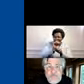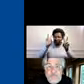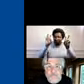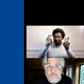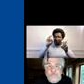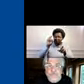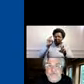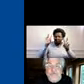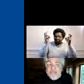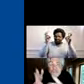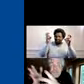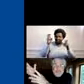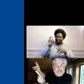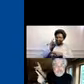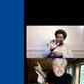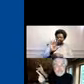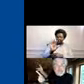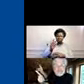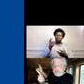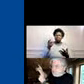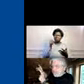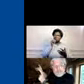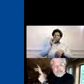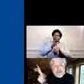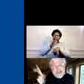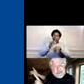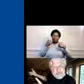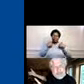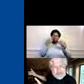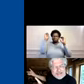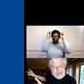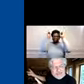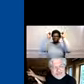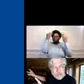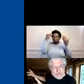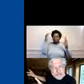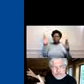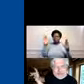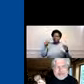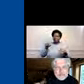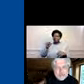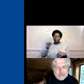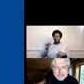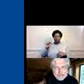puede considerar un título oficial de trabajo profesional de soporte directo. De hecho,